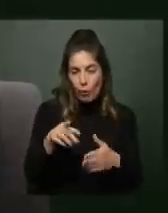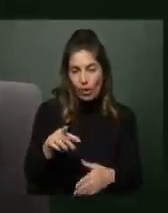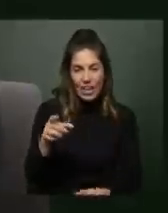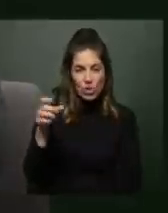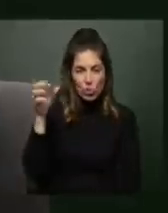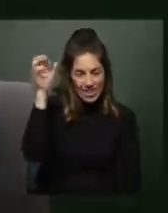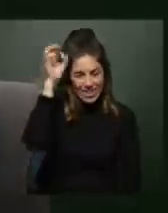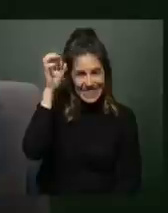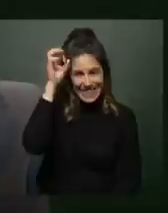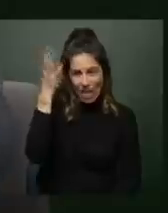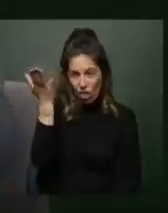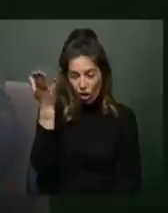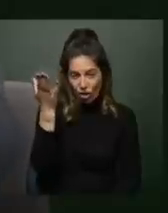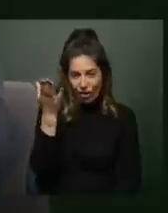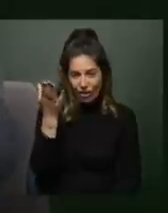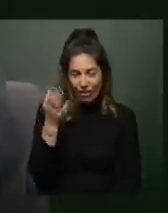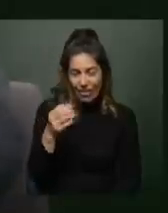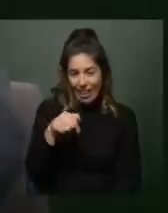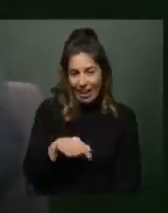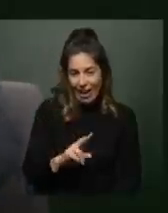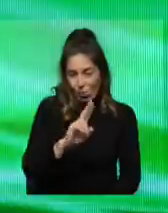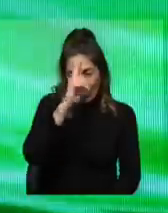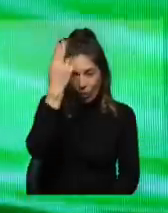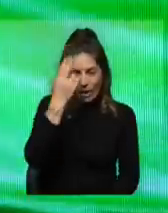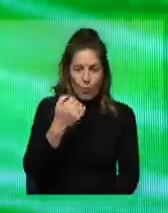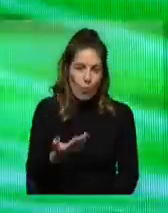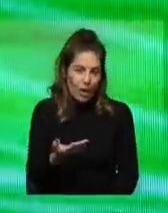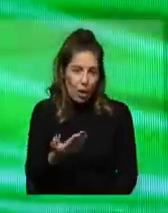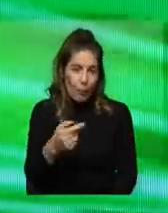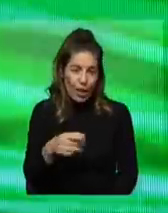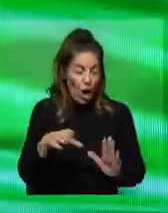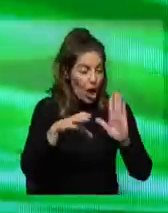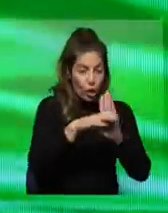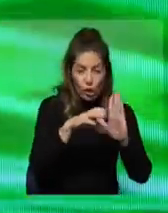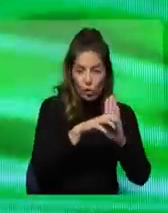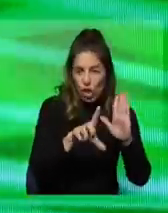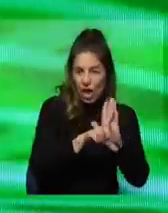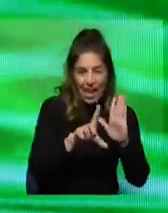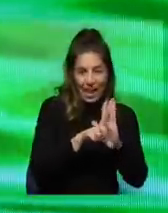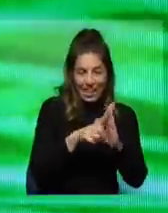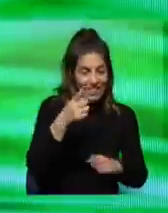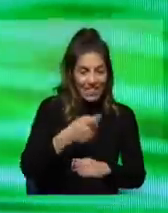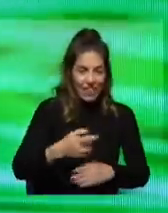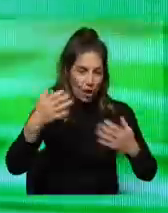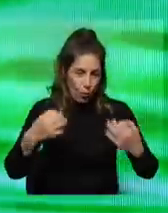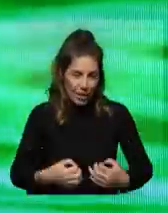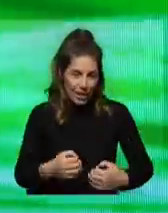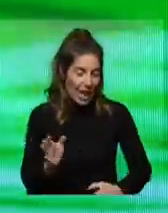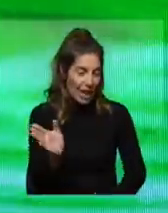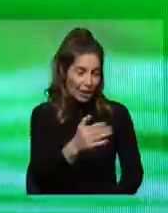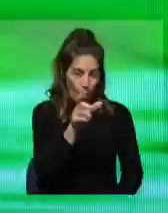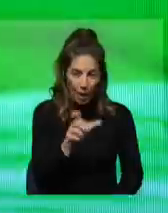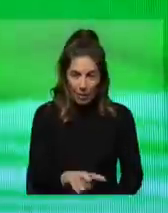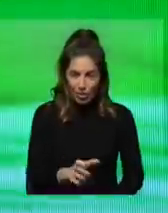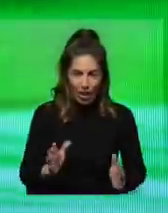a ver mejor que un legislador nacional debe entender de que la que la Constitución la ley y las normas se deben de cumplir y todos los ciudadanos somos iguales